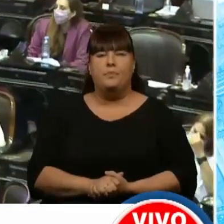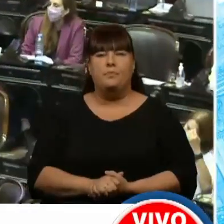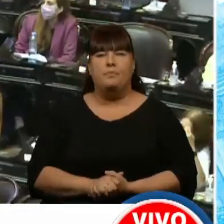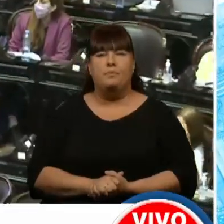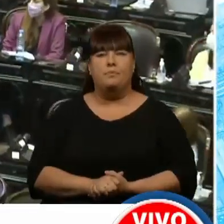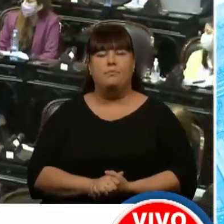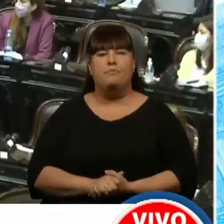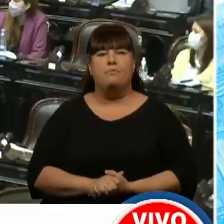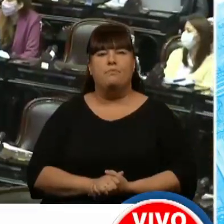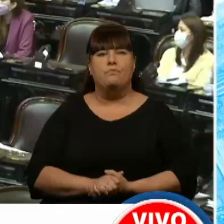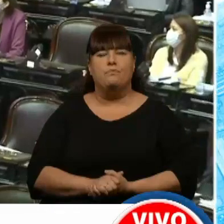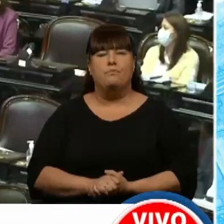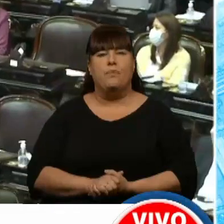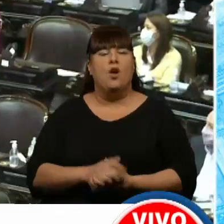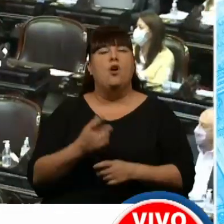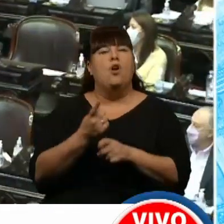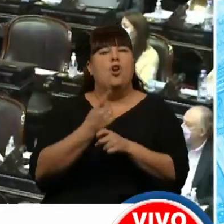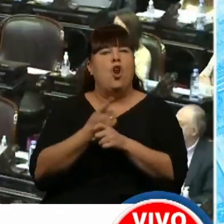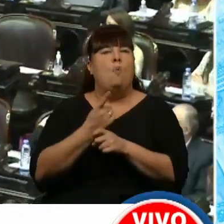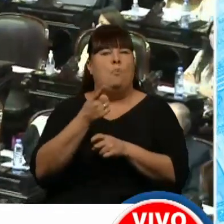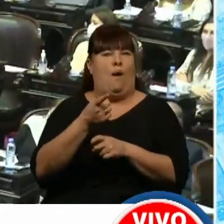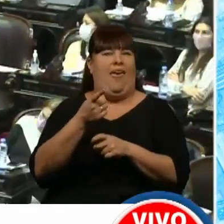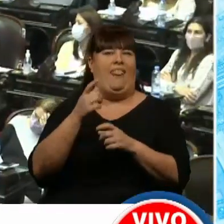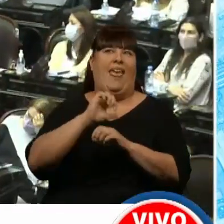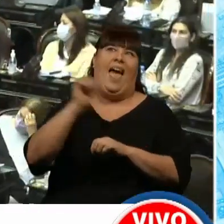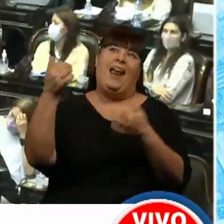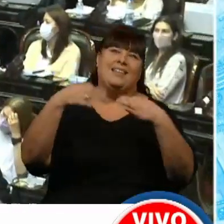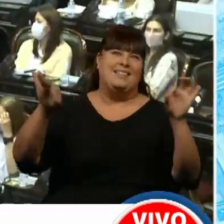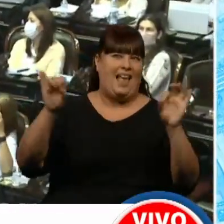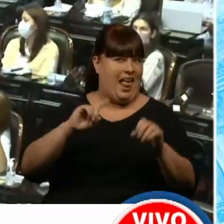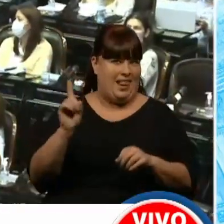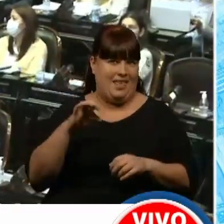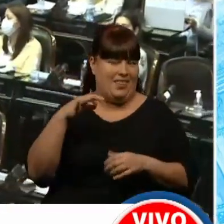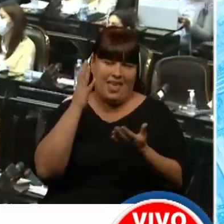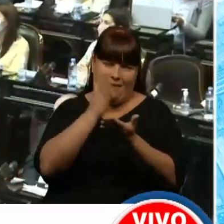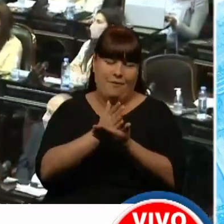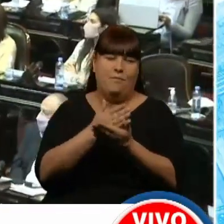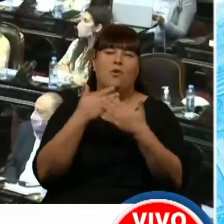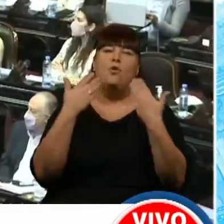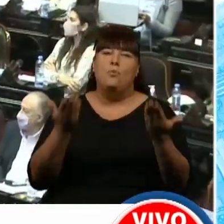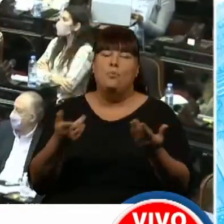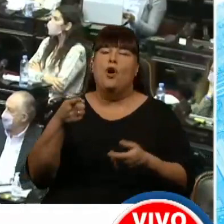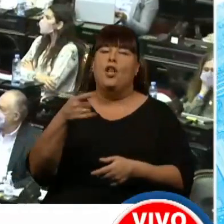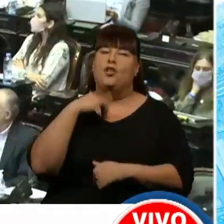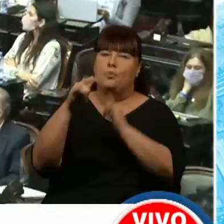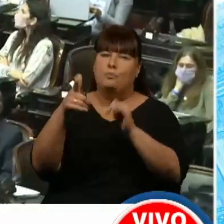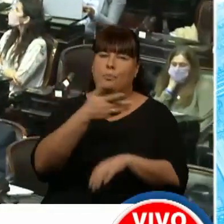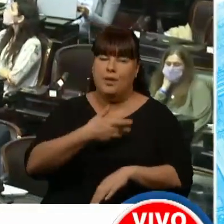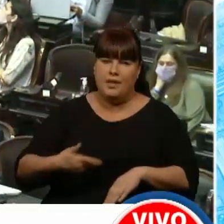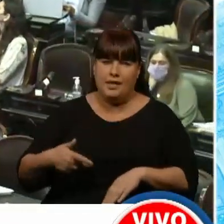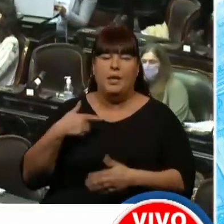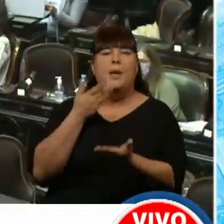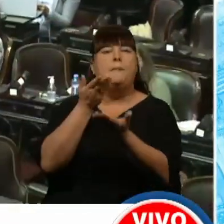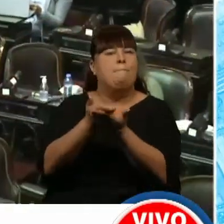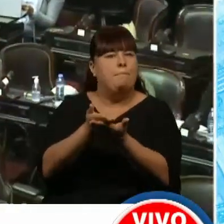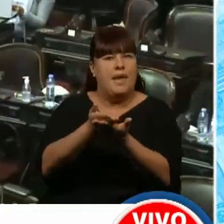no pueden realmente llevársela de arriba. Por eso, presidente, vamos a